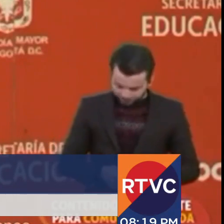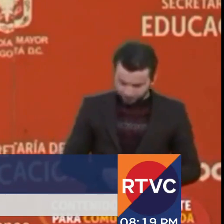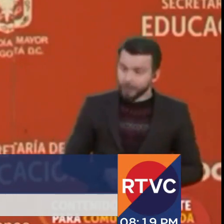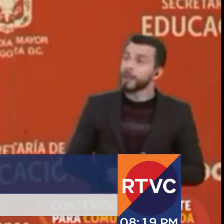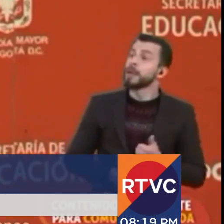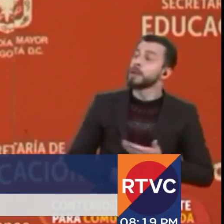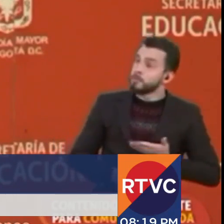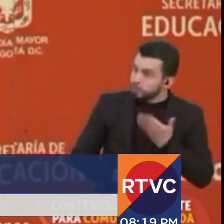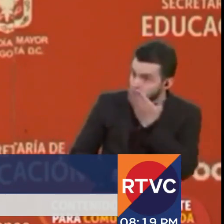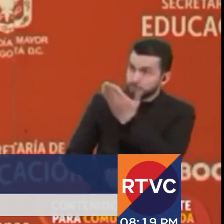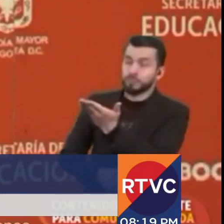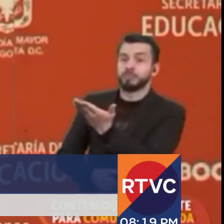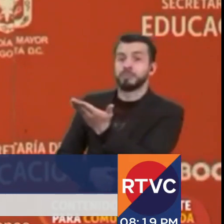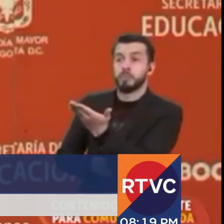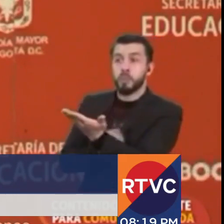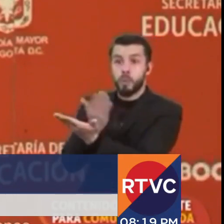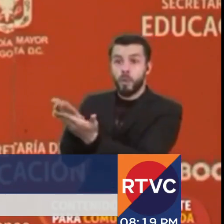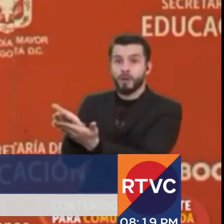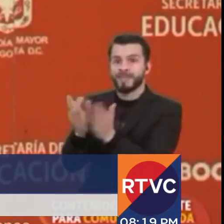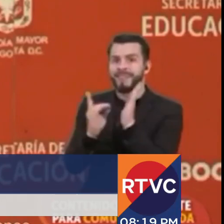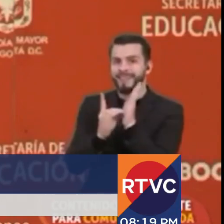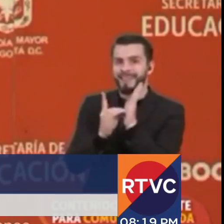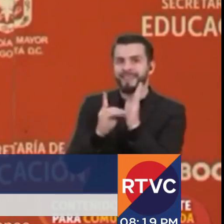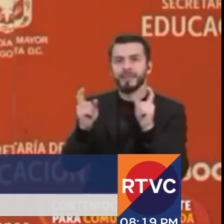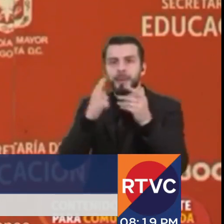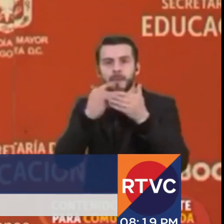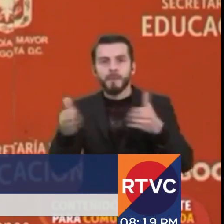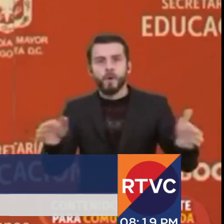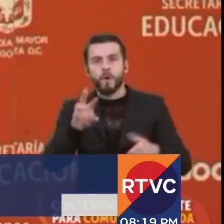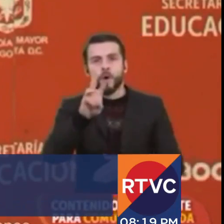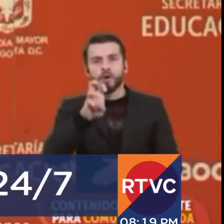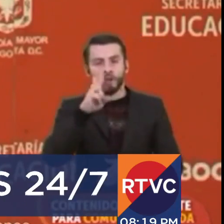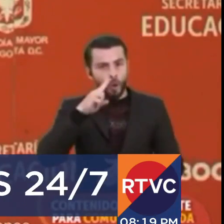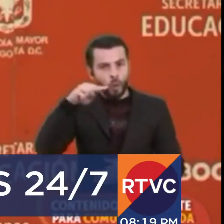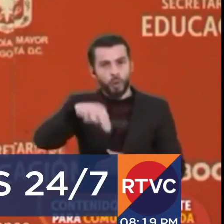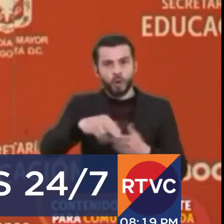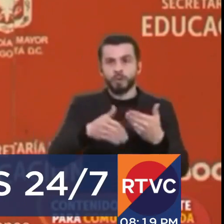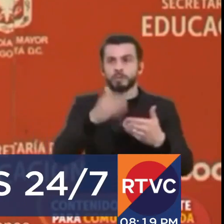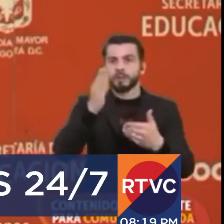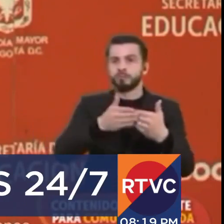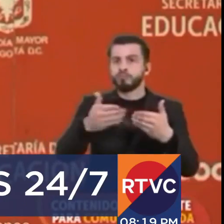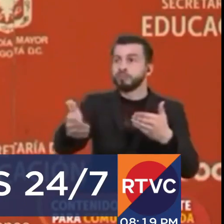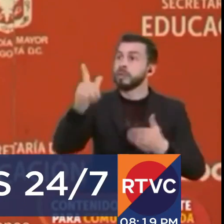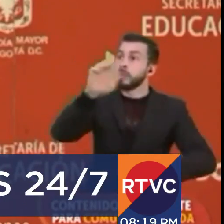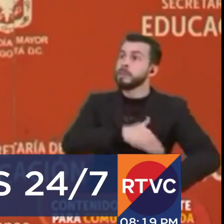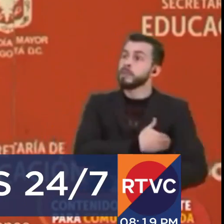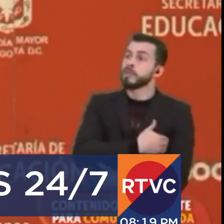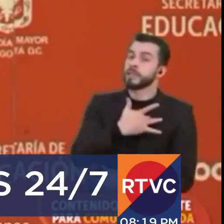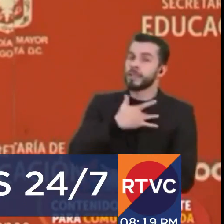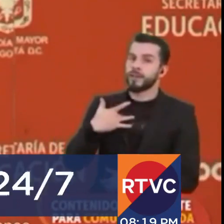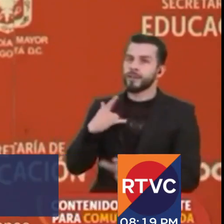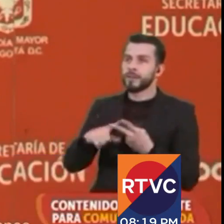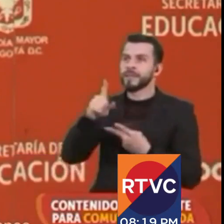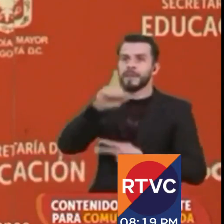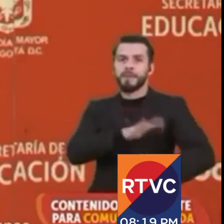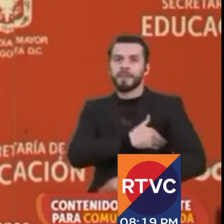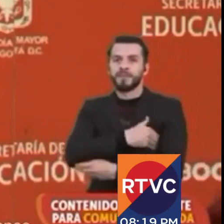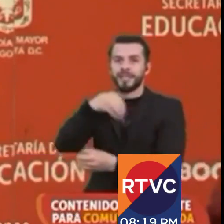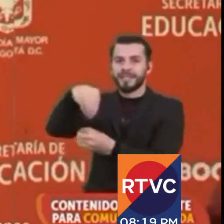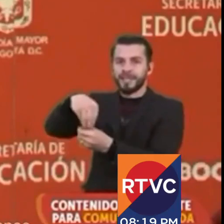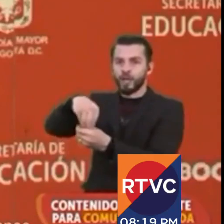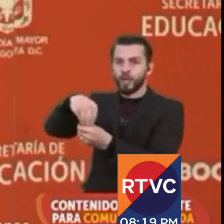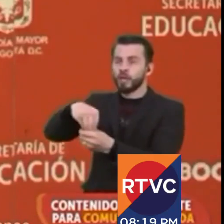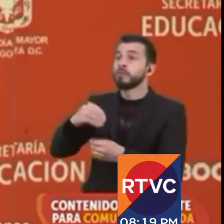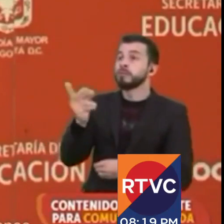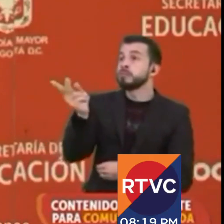hacer siempre, nuestra propuesta de decreto de reapertura a partir del 8 de junio ante el Ministerio de Salud y el Ministerio del Interior. Ellos